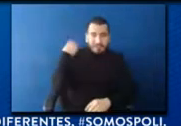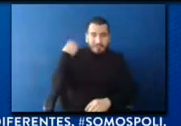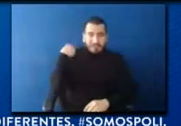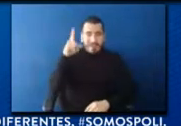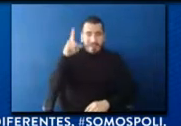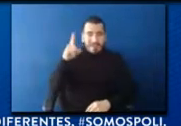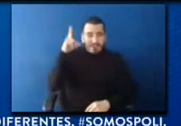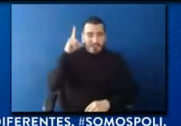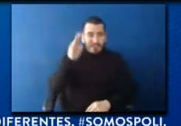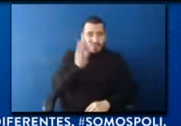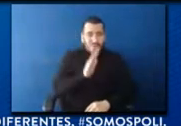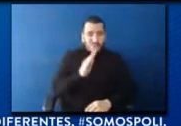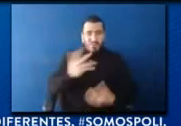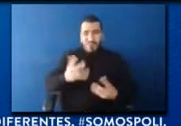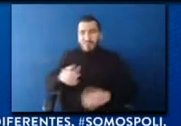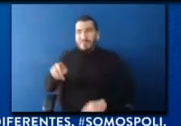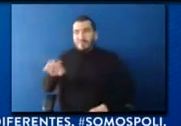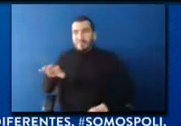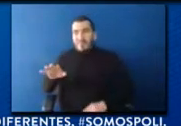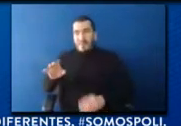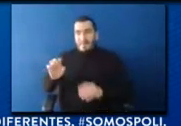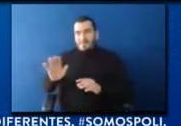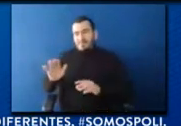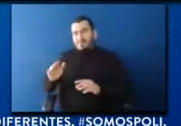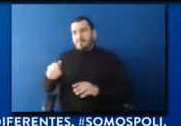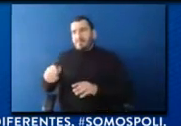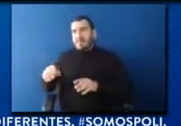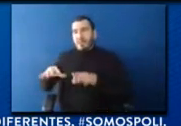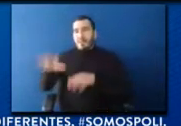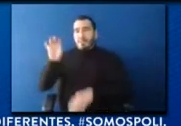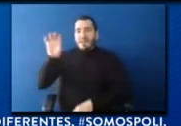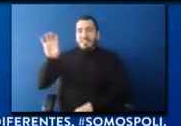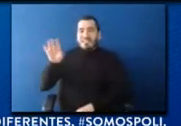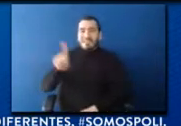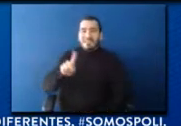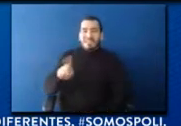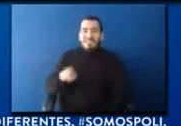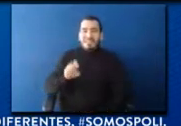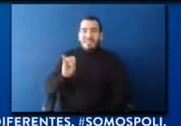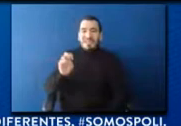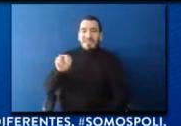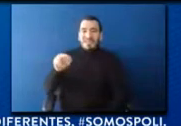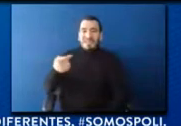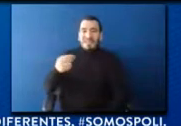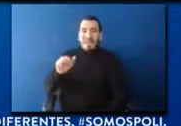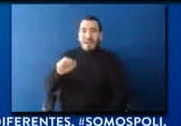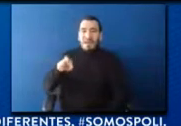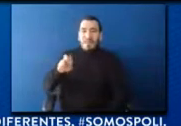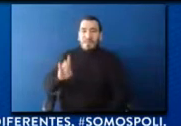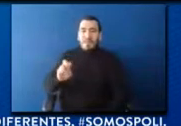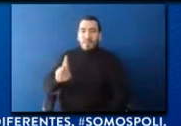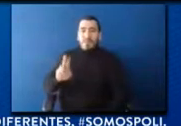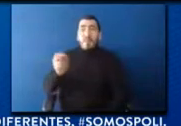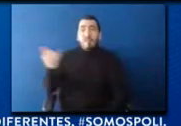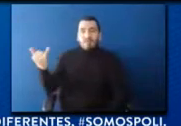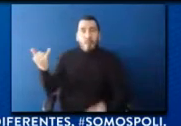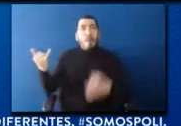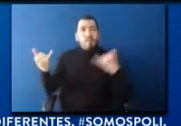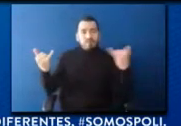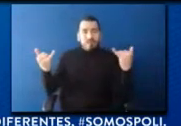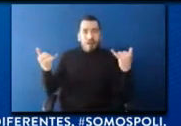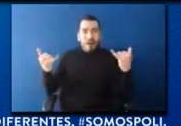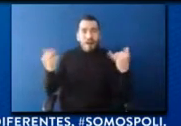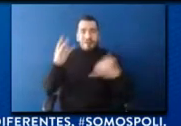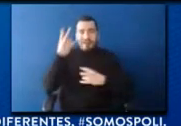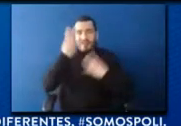siguen avanzando. Otros tienen otros sandbox. Colombia tiene la posibilidad de seguir creando y apalancando desde la política pública